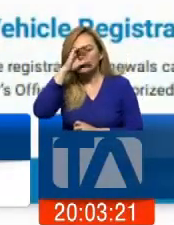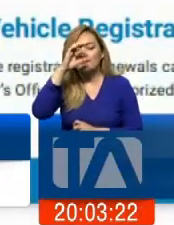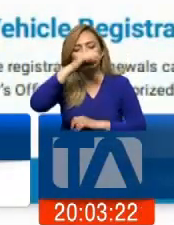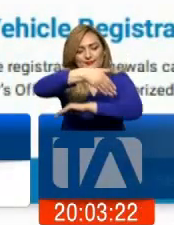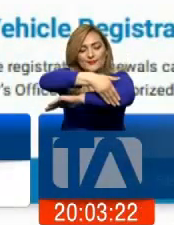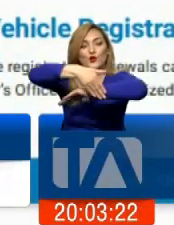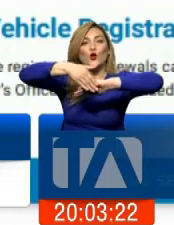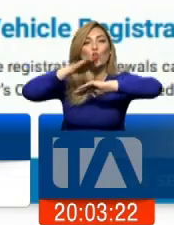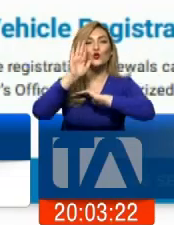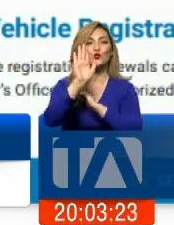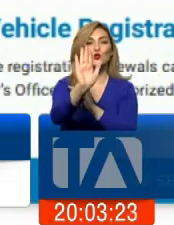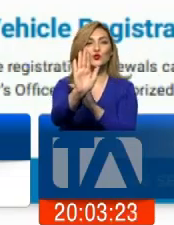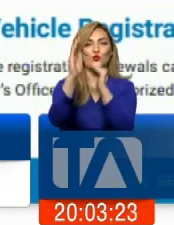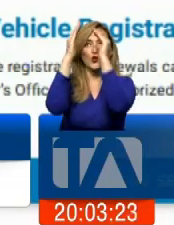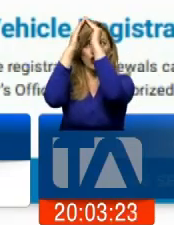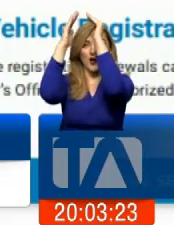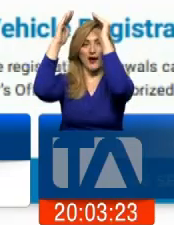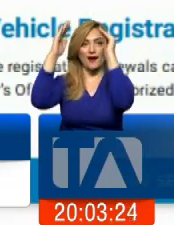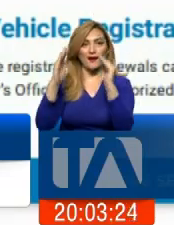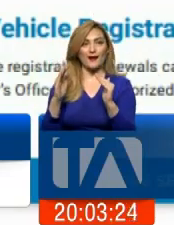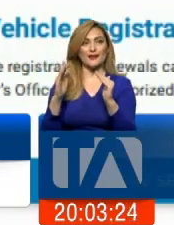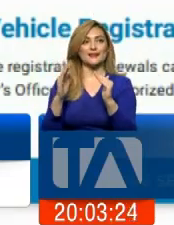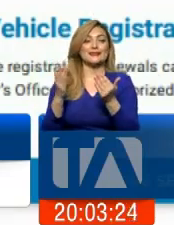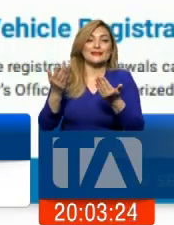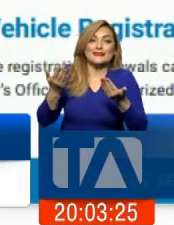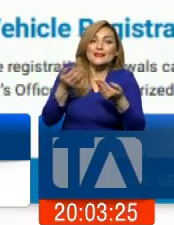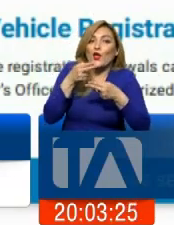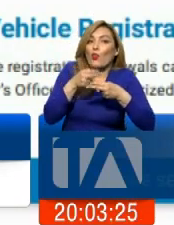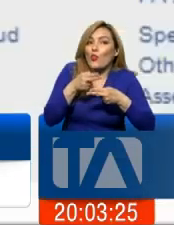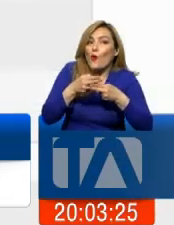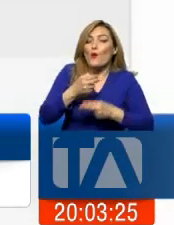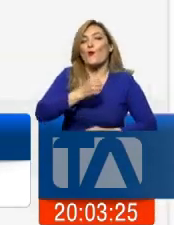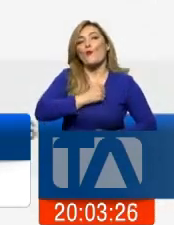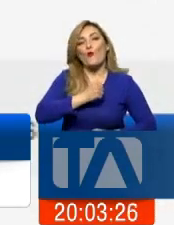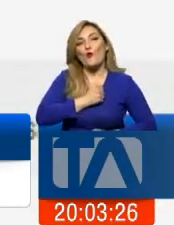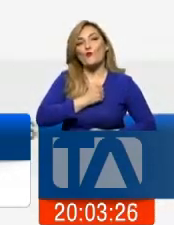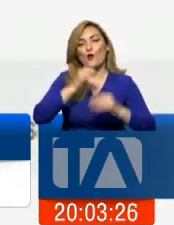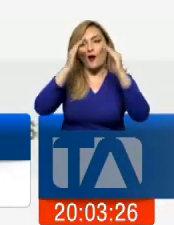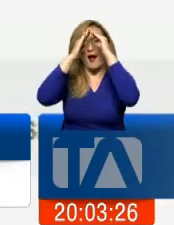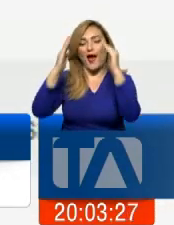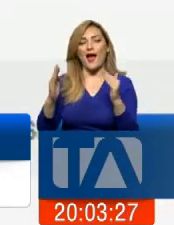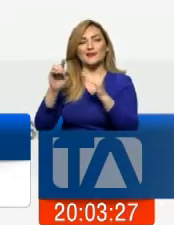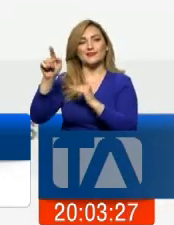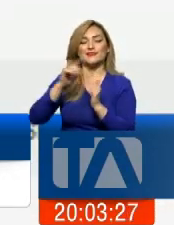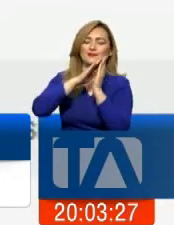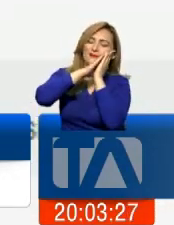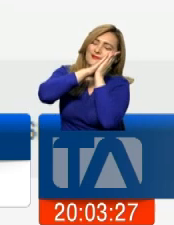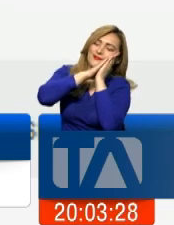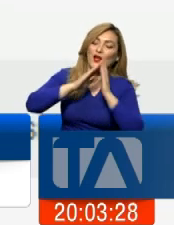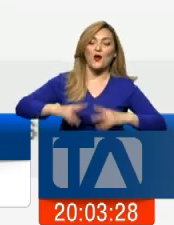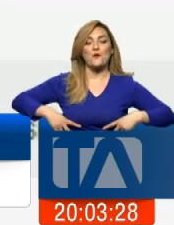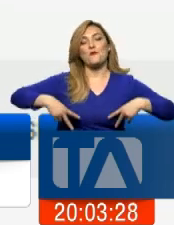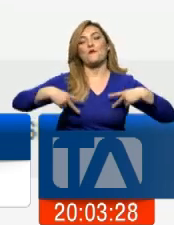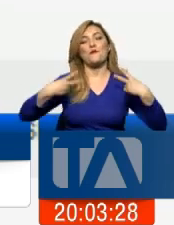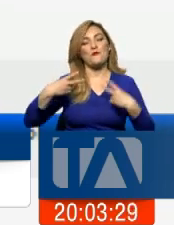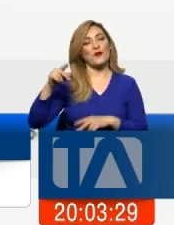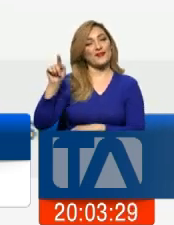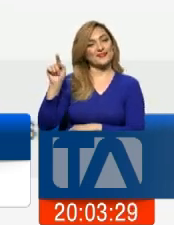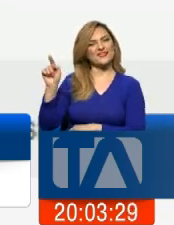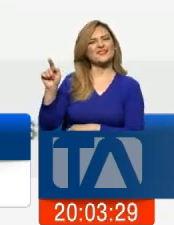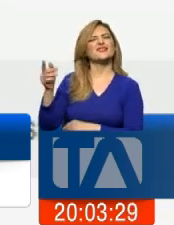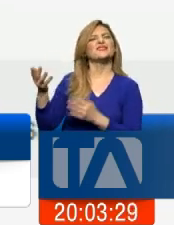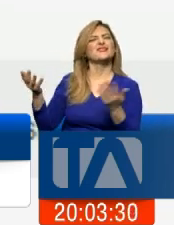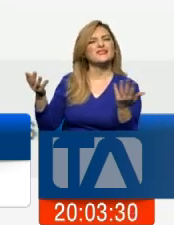dirección del domicilio y notamos que resulta ser que el nombre del propietario de la vivienda en la que pasa sus días en Miami, Abdalá Bucaram